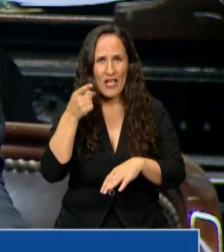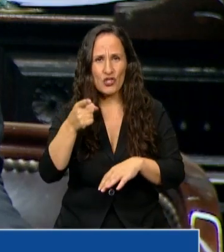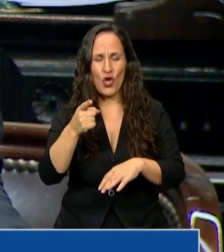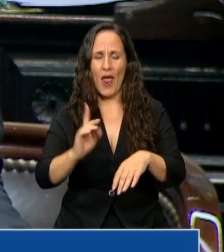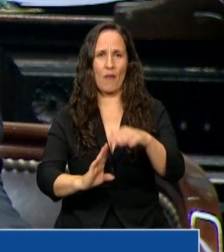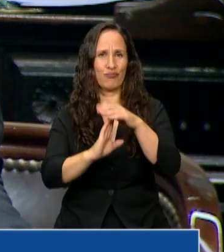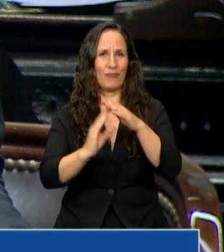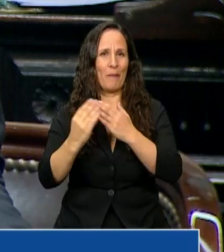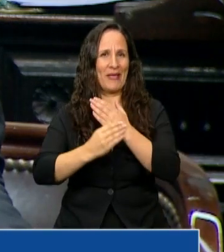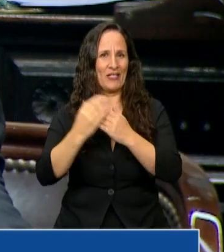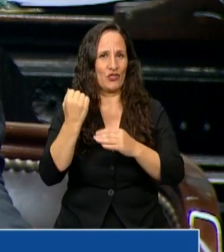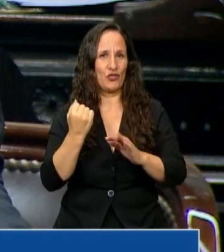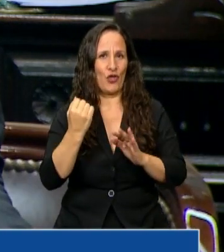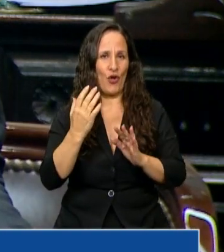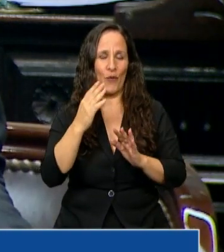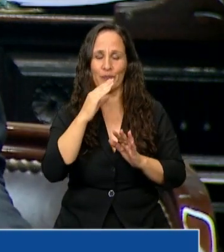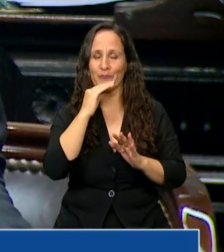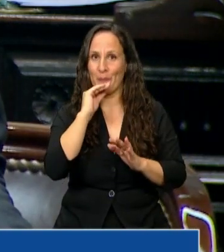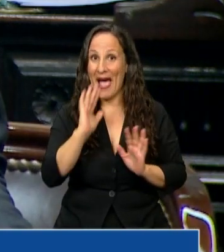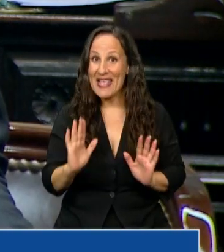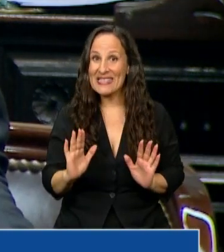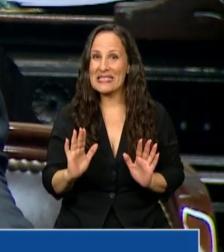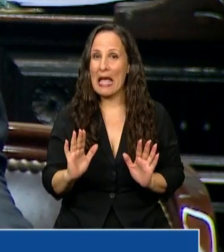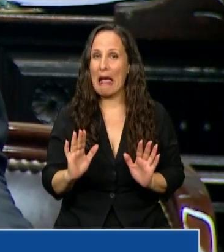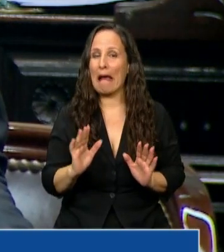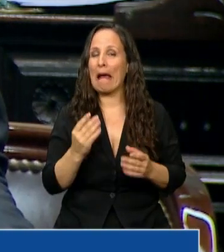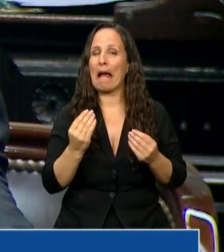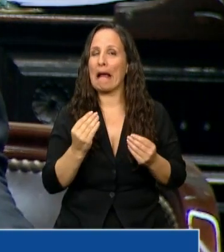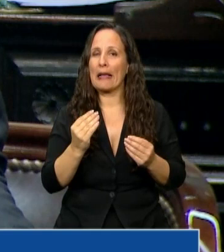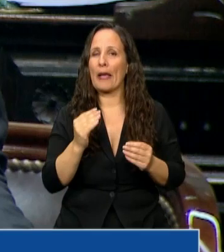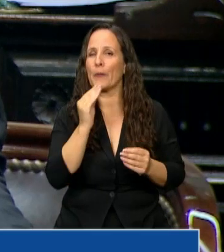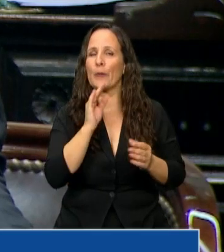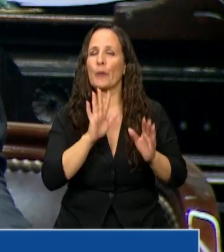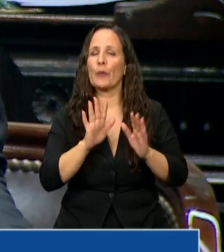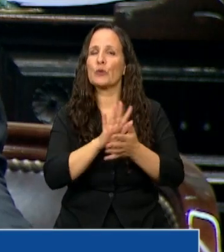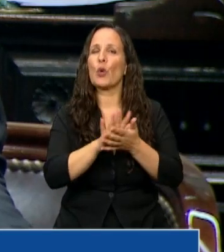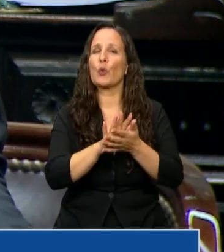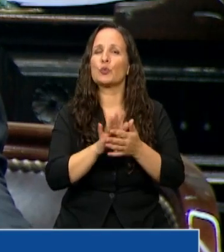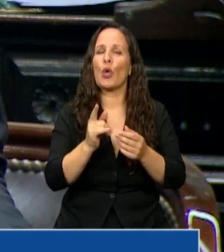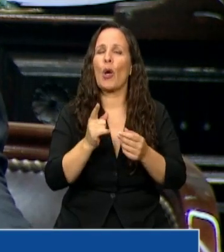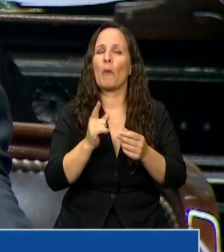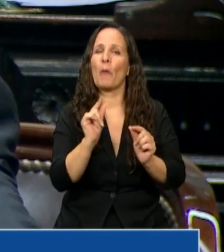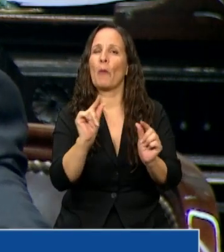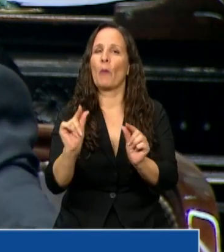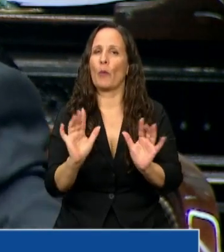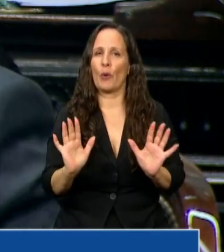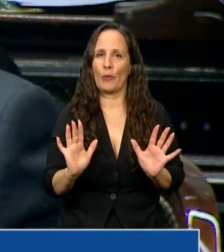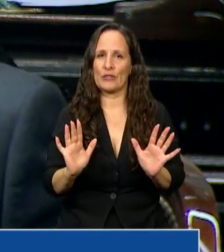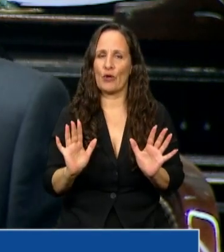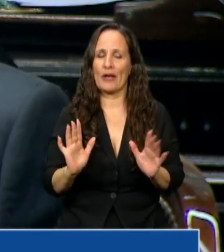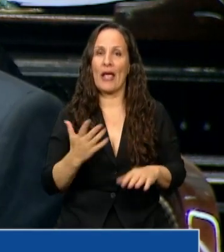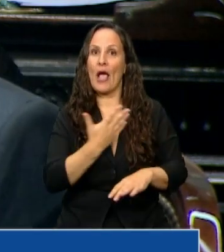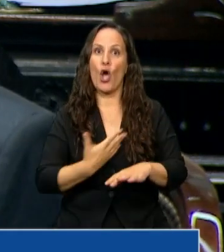ministro Massa, lo que ha adoptado es la política del parche tras el parche. El